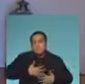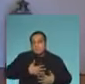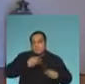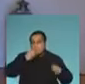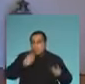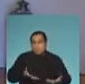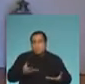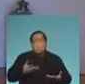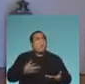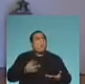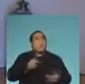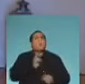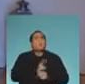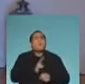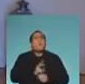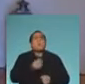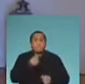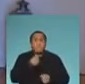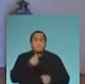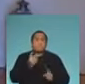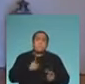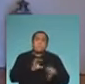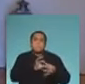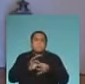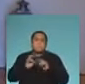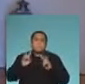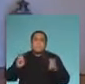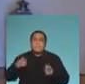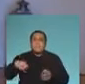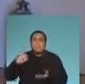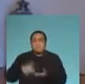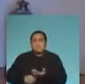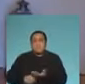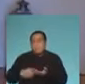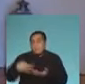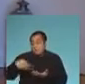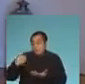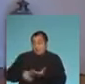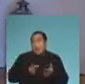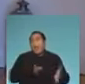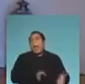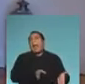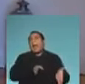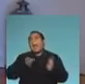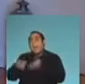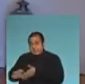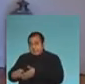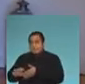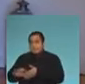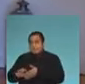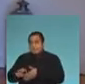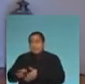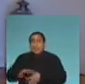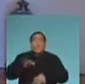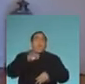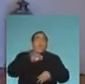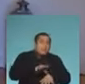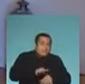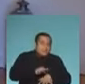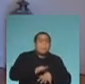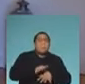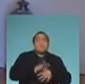Cuando hablamos de prevención, hablamos de decisiones, claramente, de poder hacer cosas antes de que venga una enfermedad o